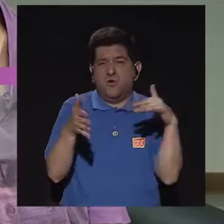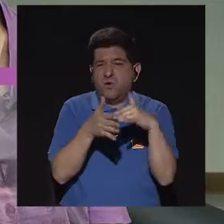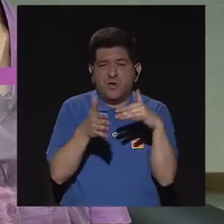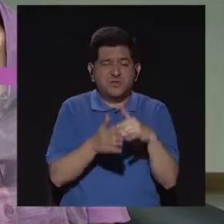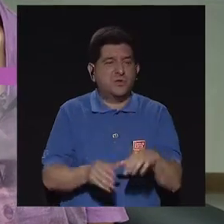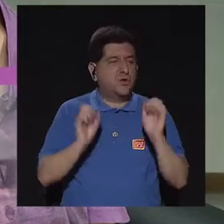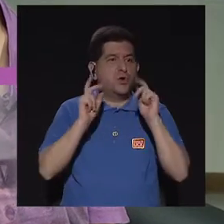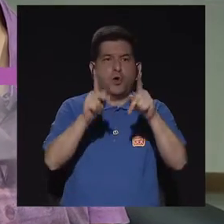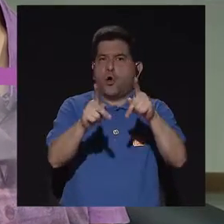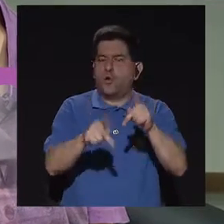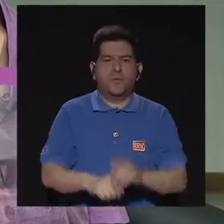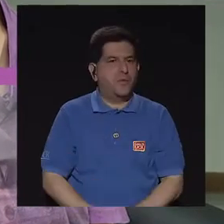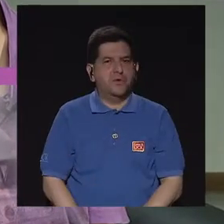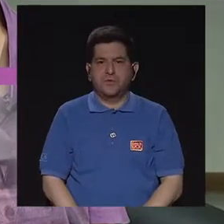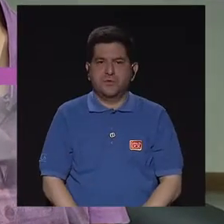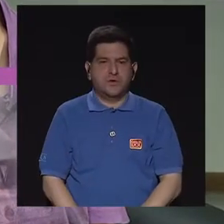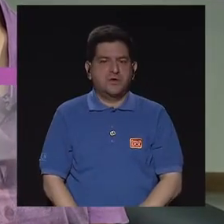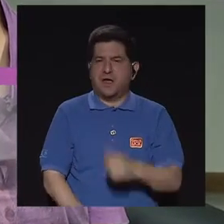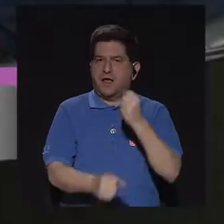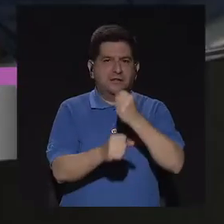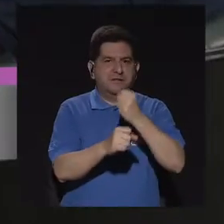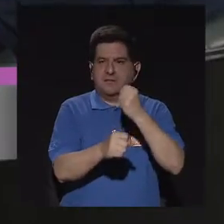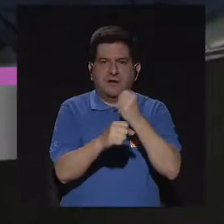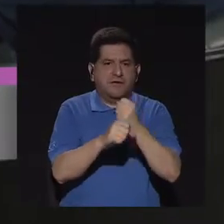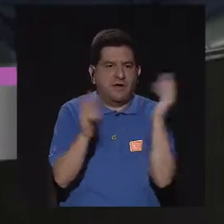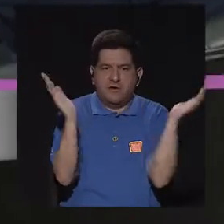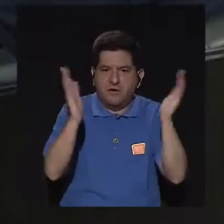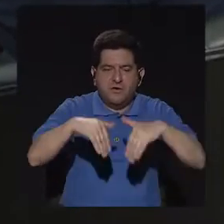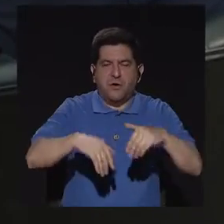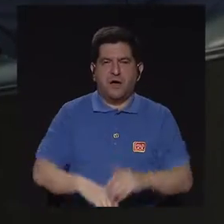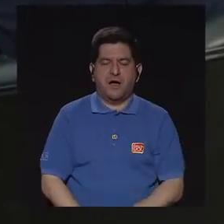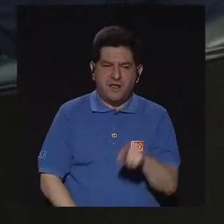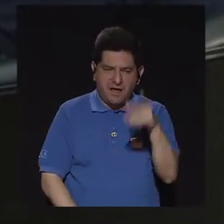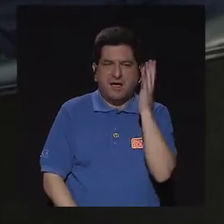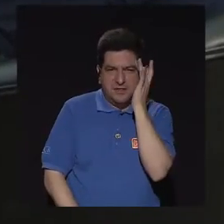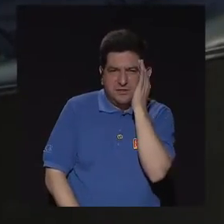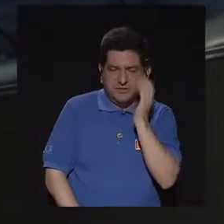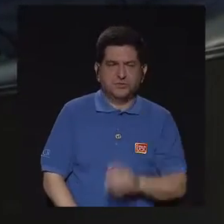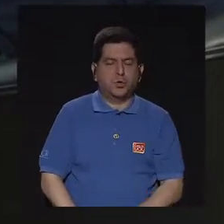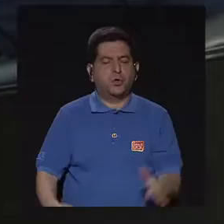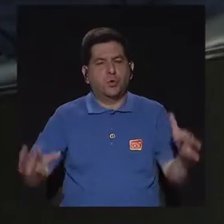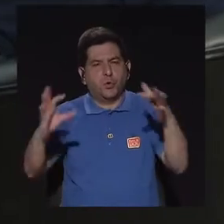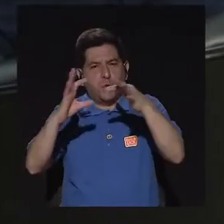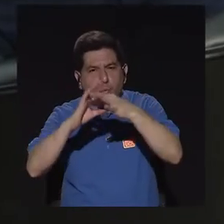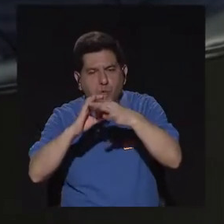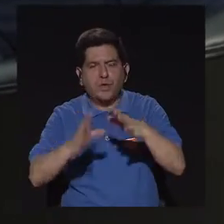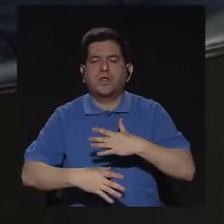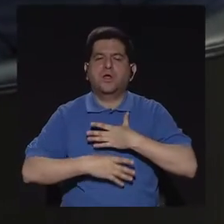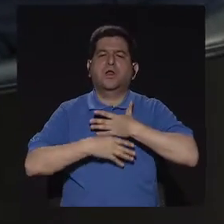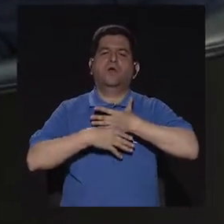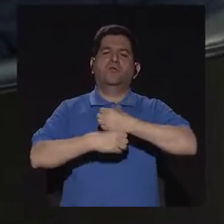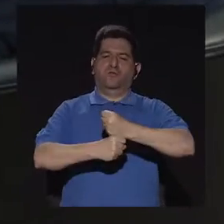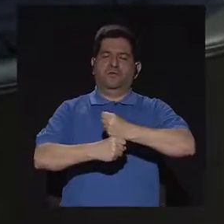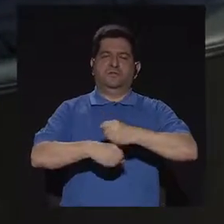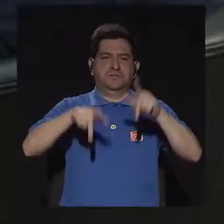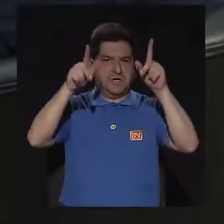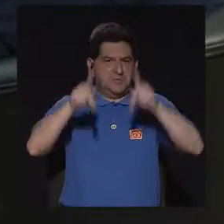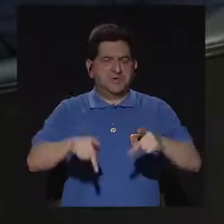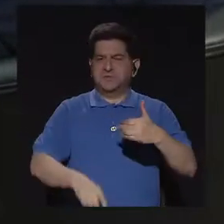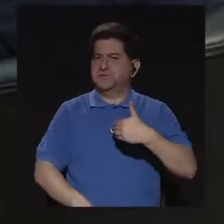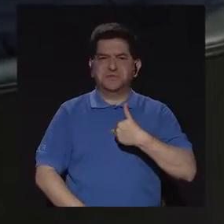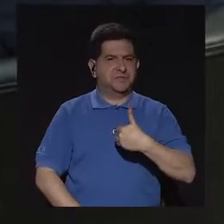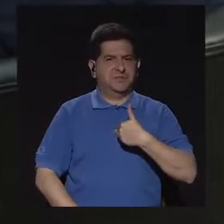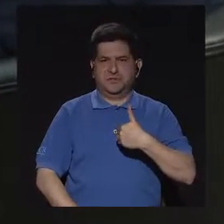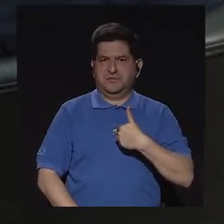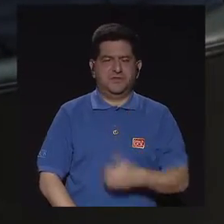estudiando no les va a dar de comer porque no hay trabajo. Entonces, eso es una preocupación para los jóvenes. Sí, y va muy de la mano como con la confianza. Las personas no